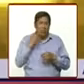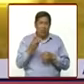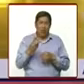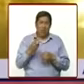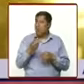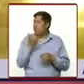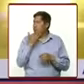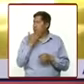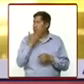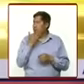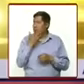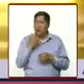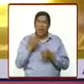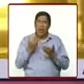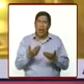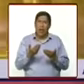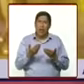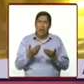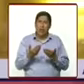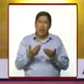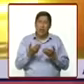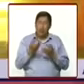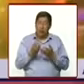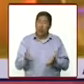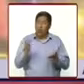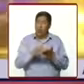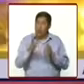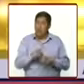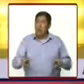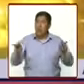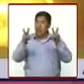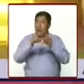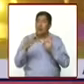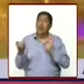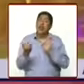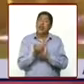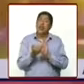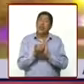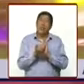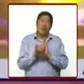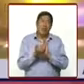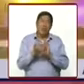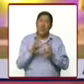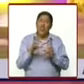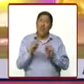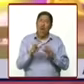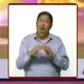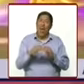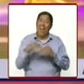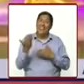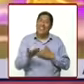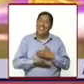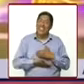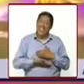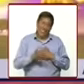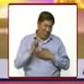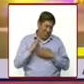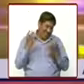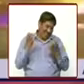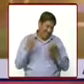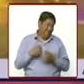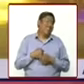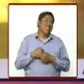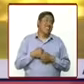VIP, hay más proyecciones, hay que revalorizar esta identidad. Pero Américo, no me invitaron, yo quiero también ser parte de la